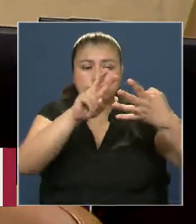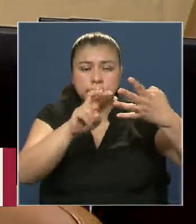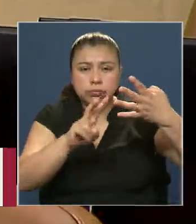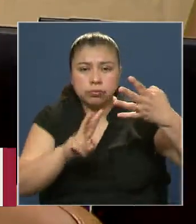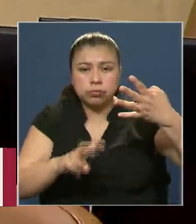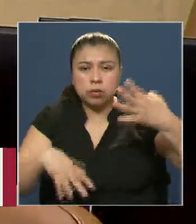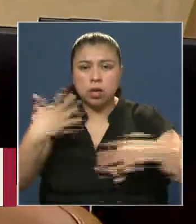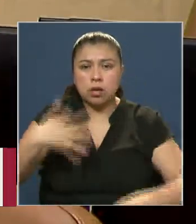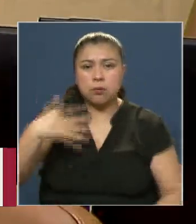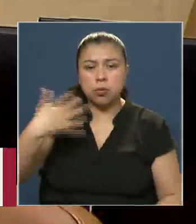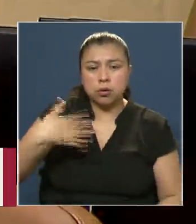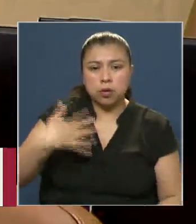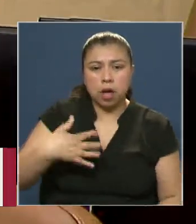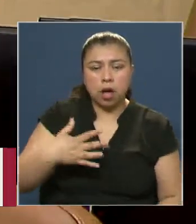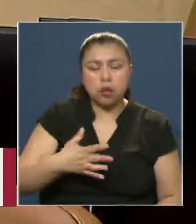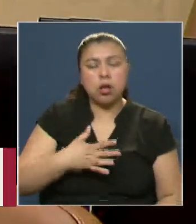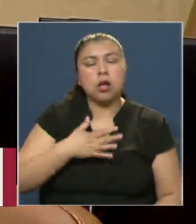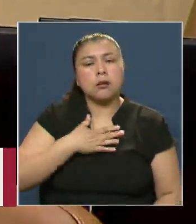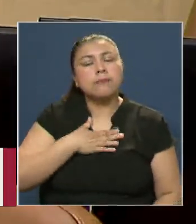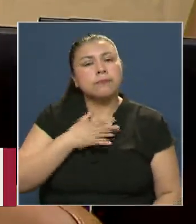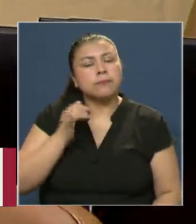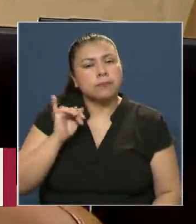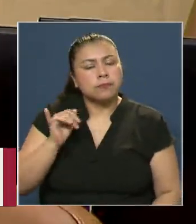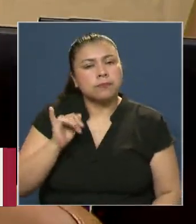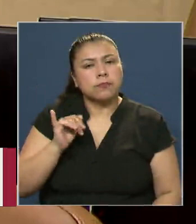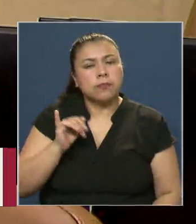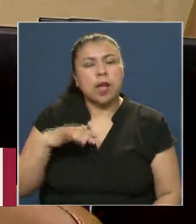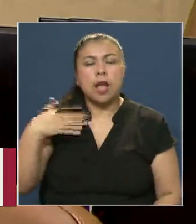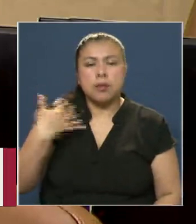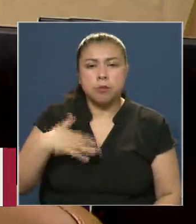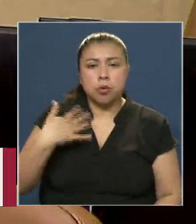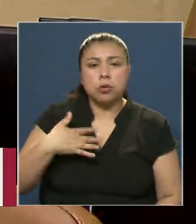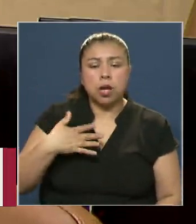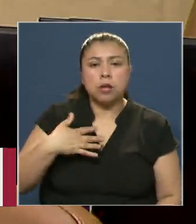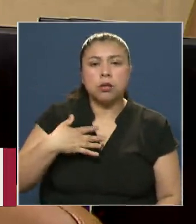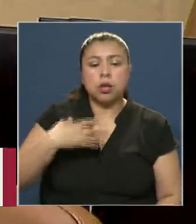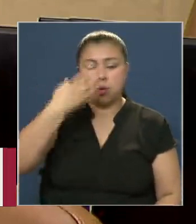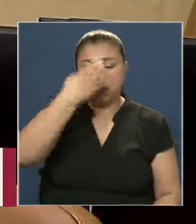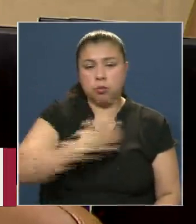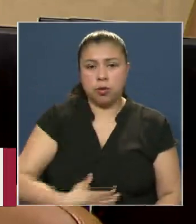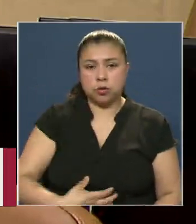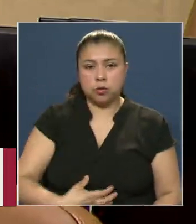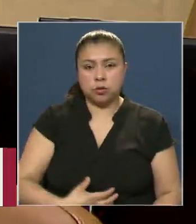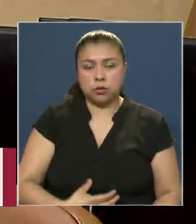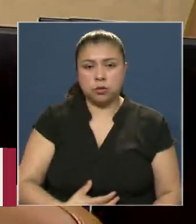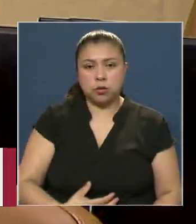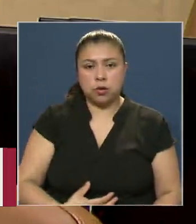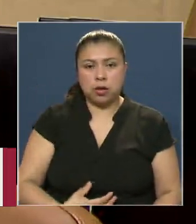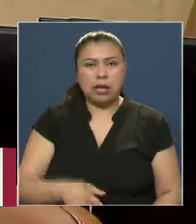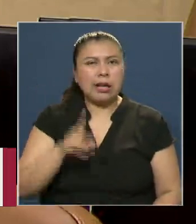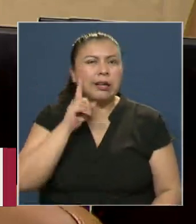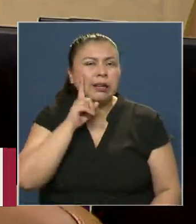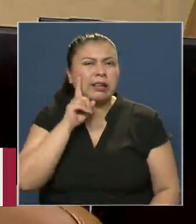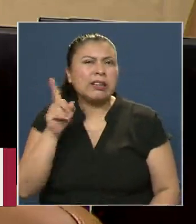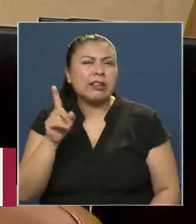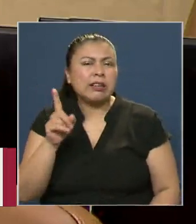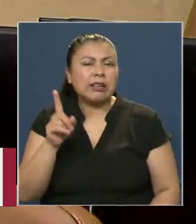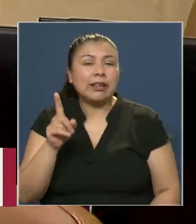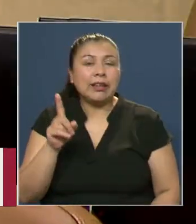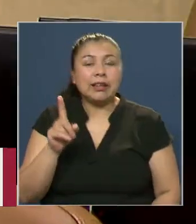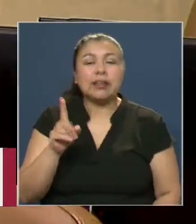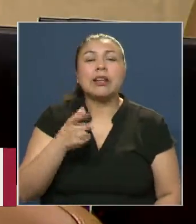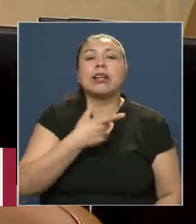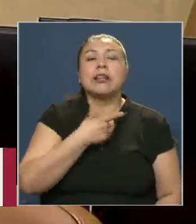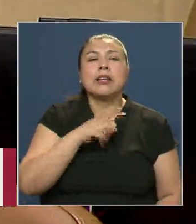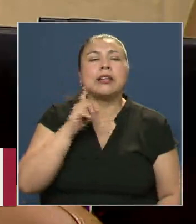de nuestra vitalidad misma y constituyen elementos fundamentales de nuestro ser. ¿Quién no quiere tener un trabajo que garantice